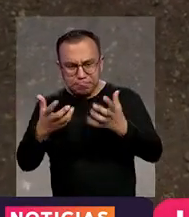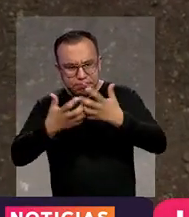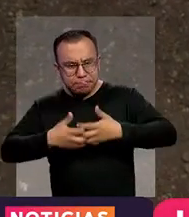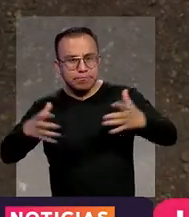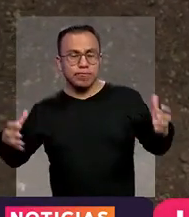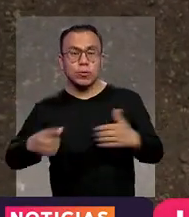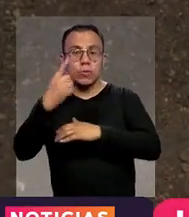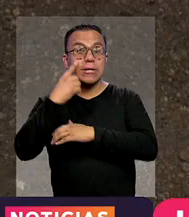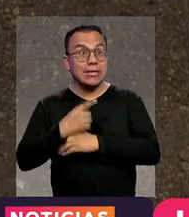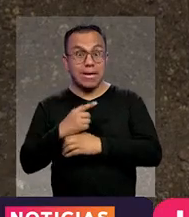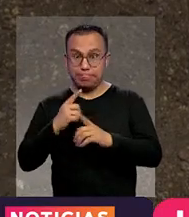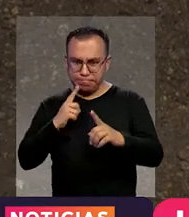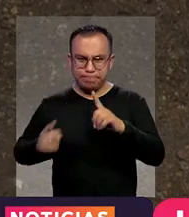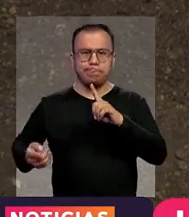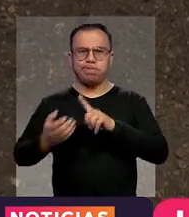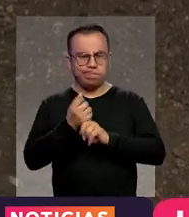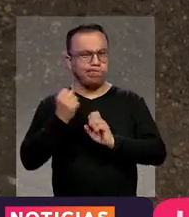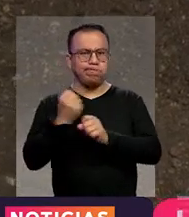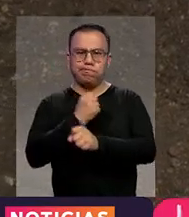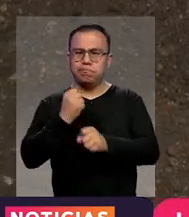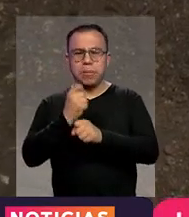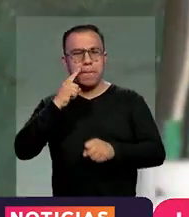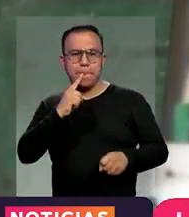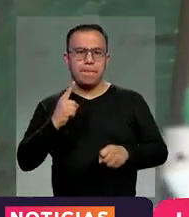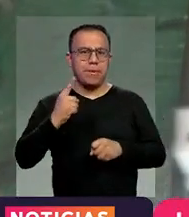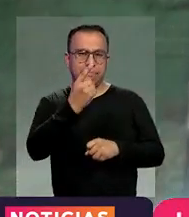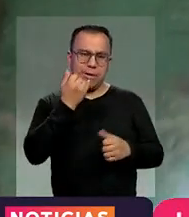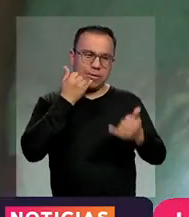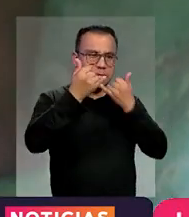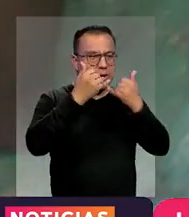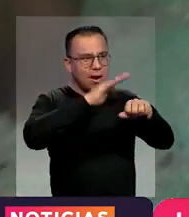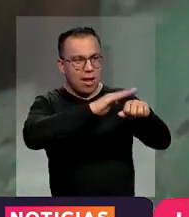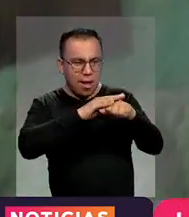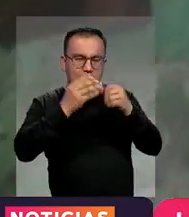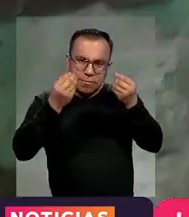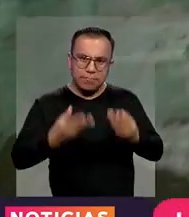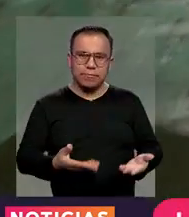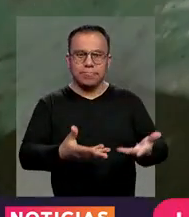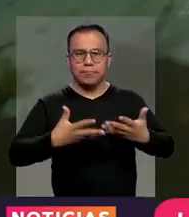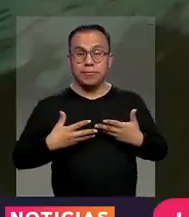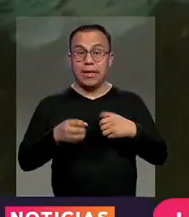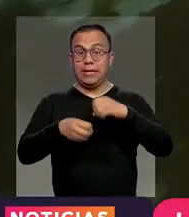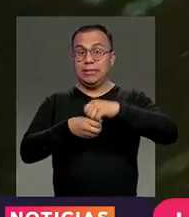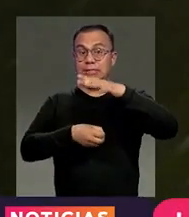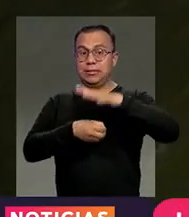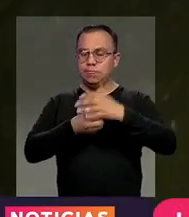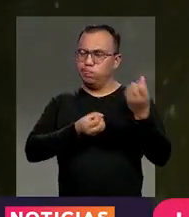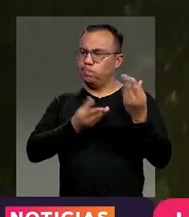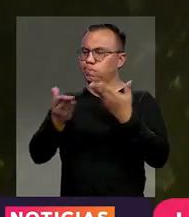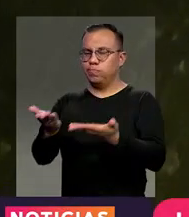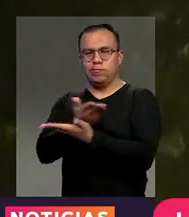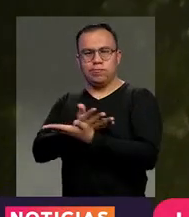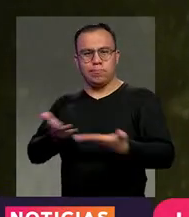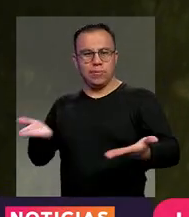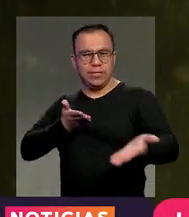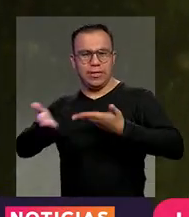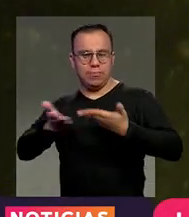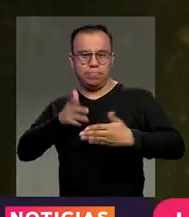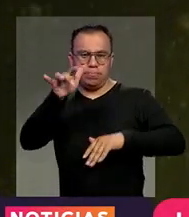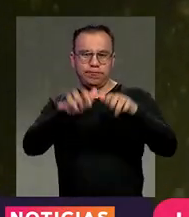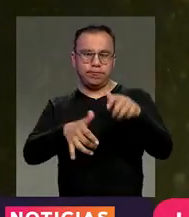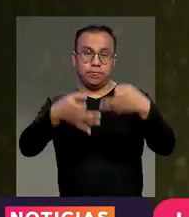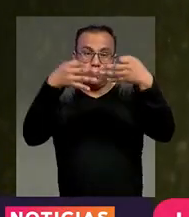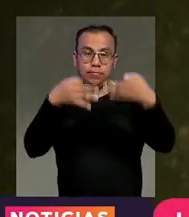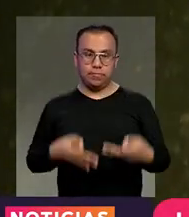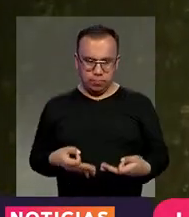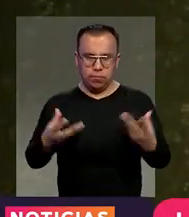el día que yo la tenga, yo lo sería los primeros que llamaría. Al lugar ha llegado el distrito con su oferta institucional, la Secretaría de Seguridad